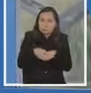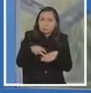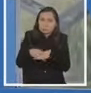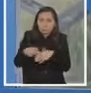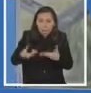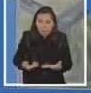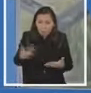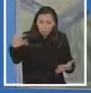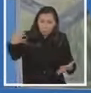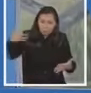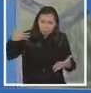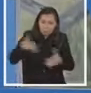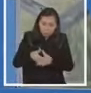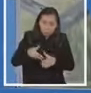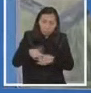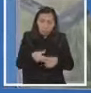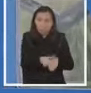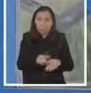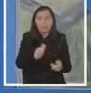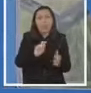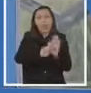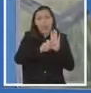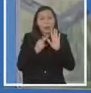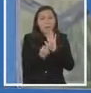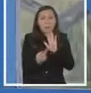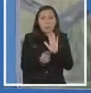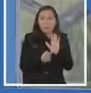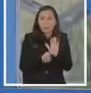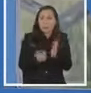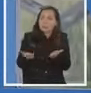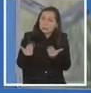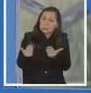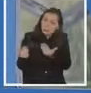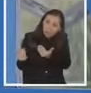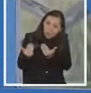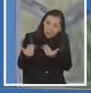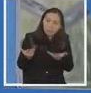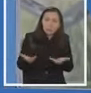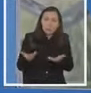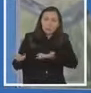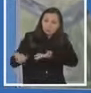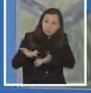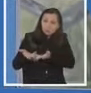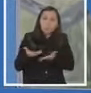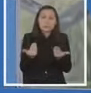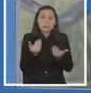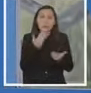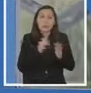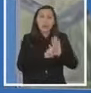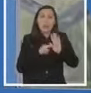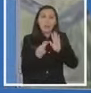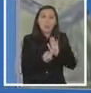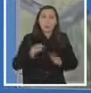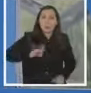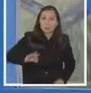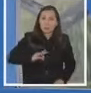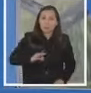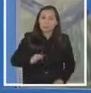ahora, en la reforma tributaria. Lo necesitamos también en la reforma de